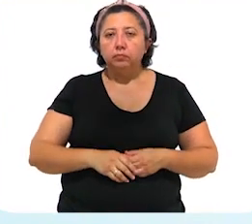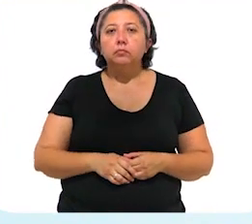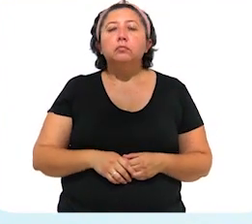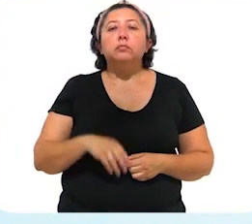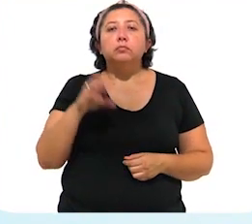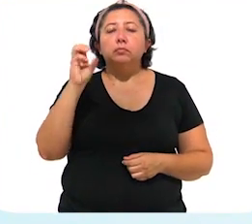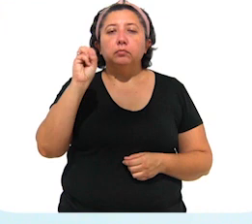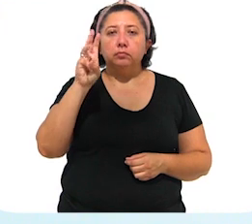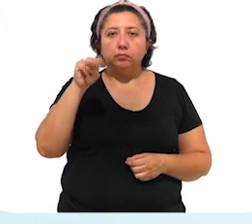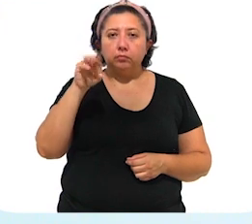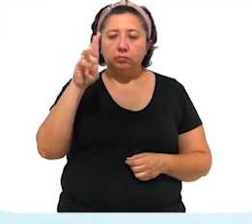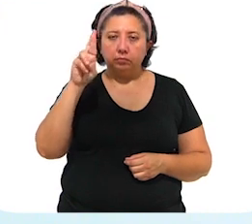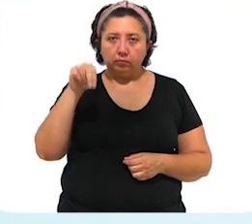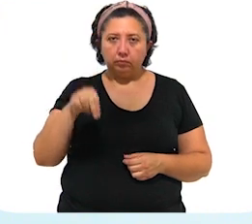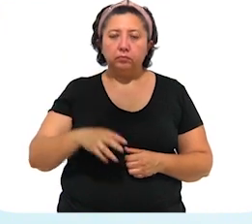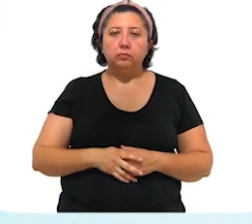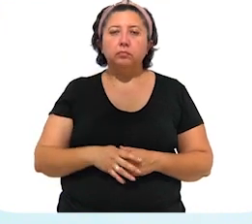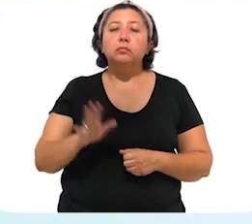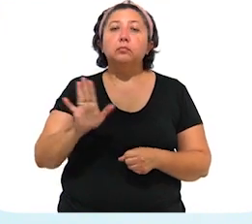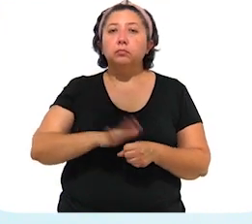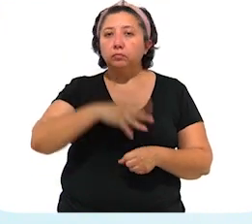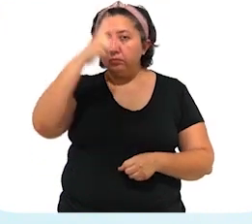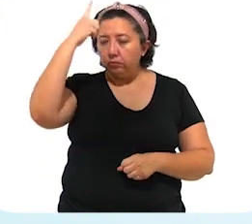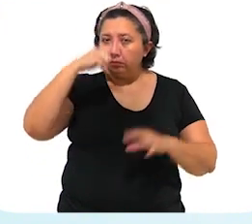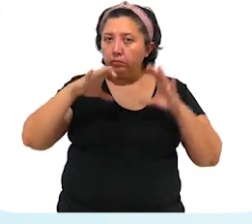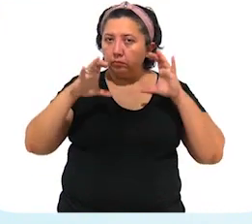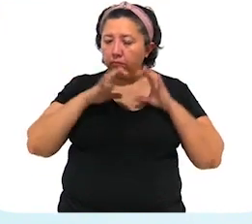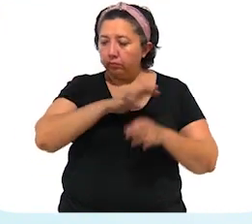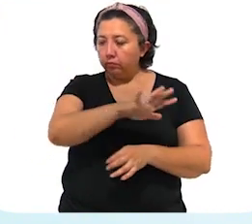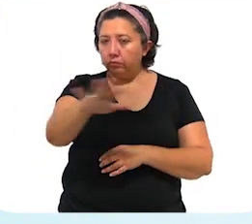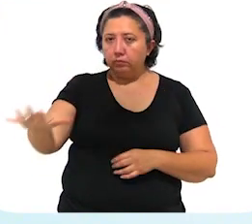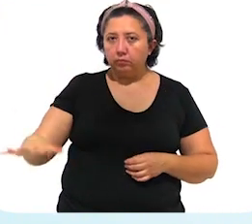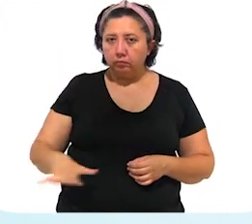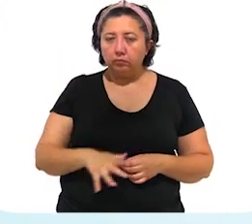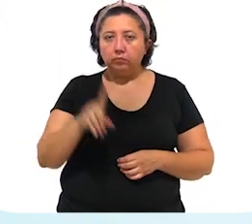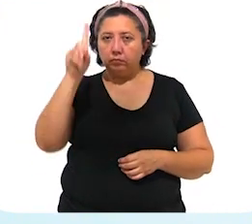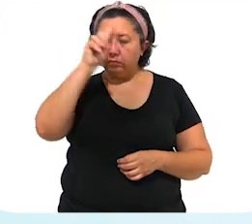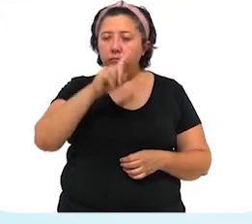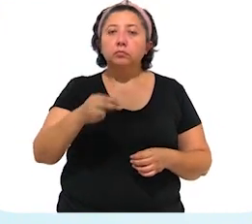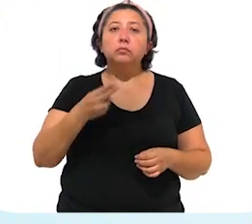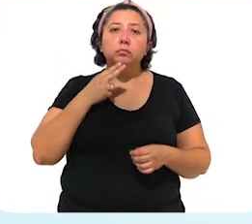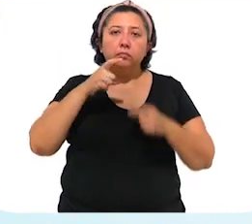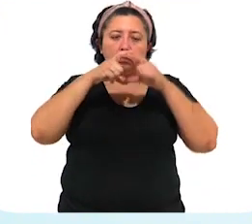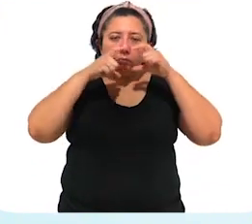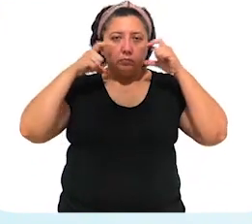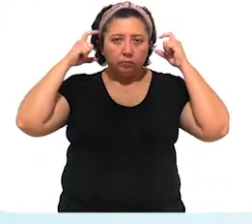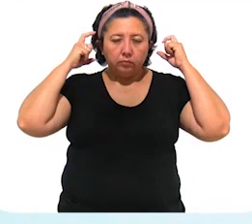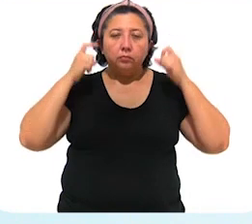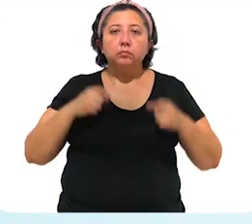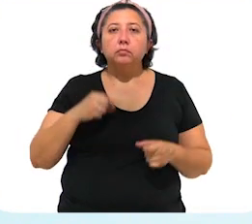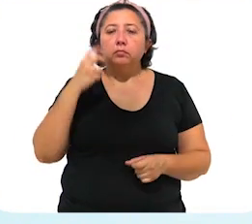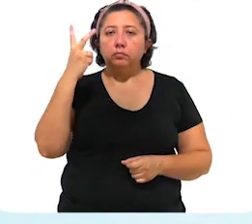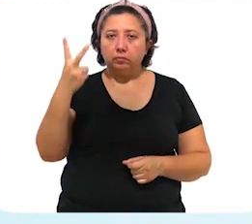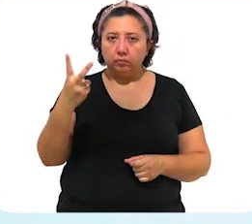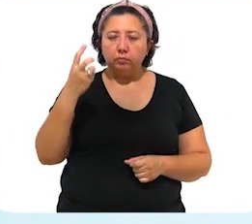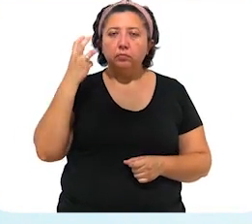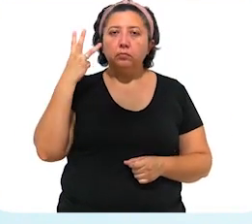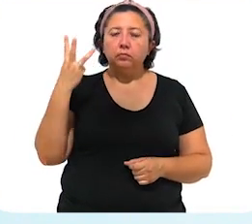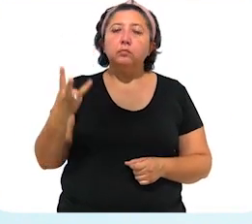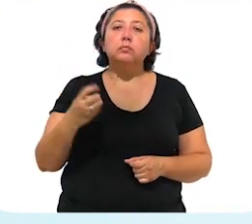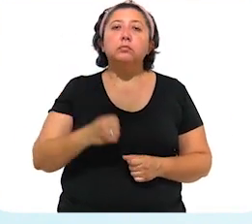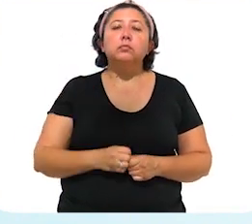incluida la variante o micro por lo que para protegernos entre todos se sugiere el uso de cubrebocas de dos capas